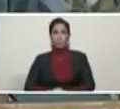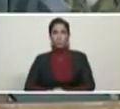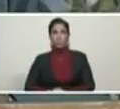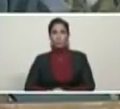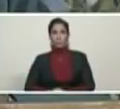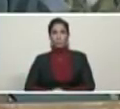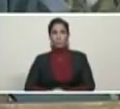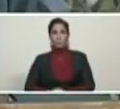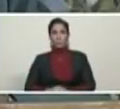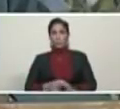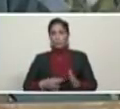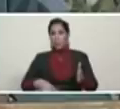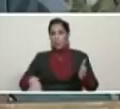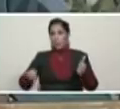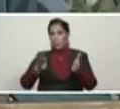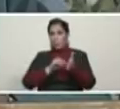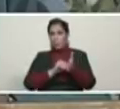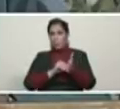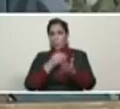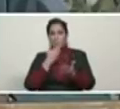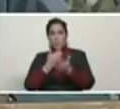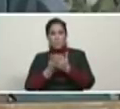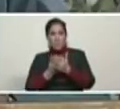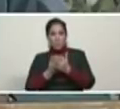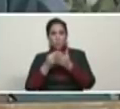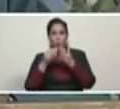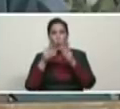de su permiso navideño.